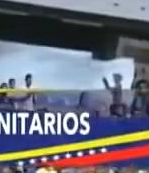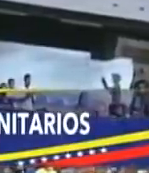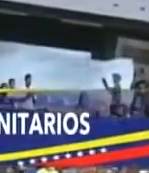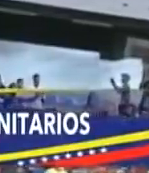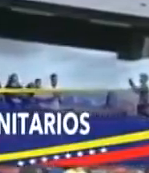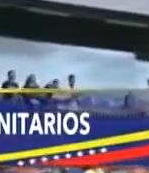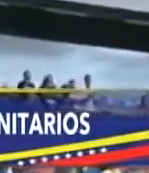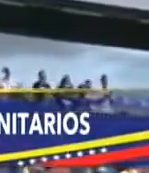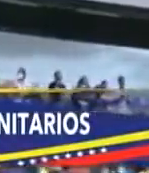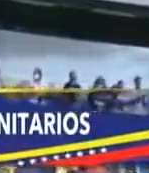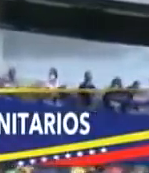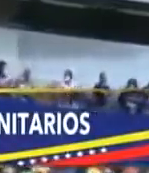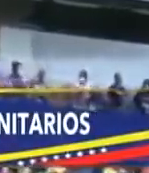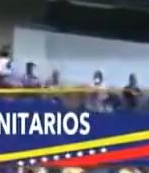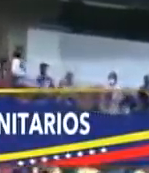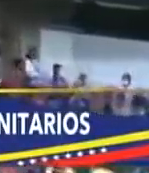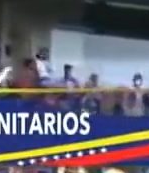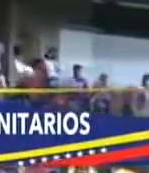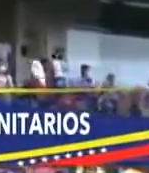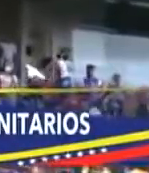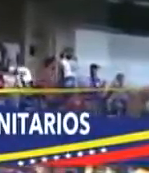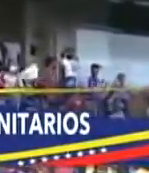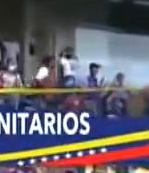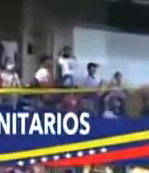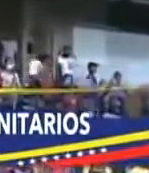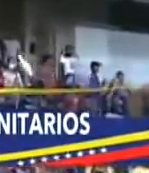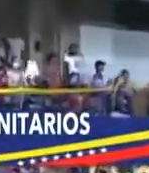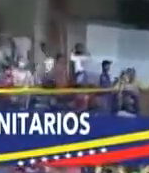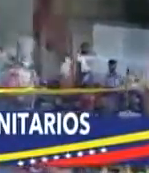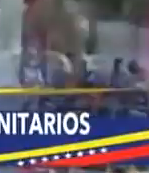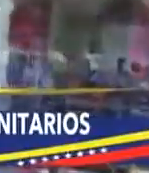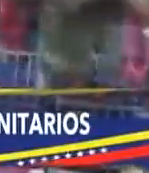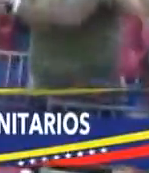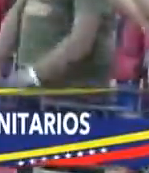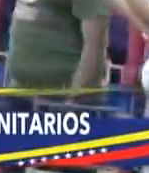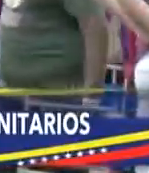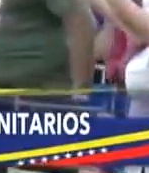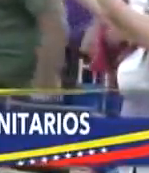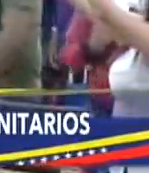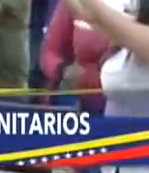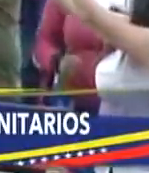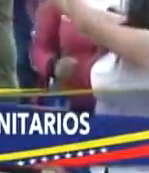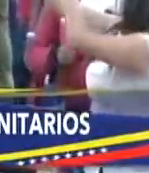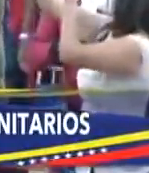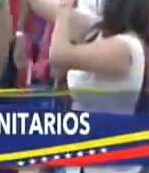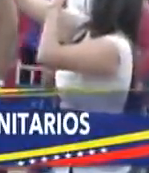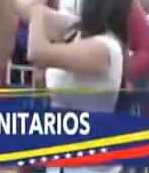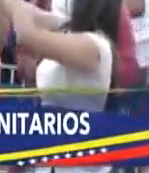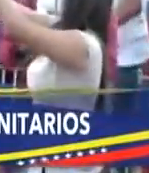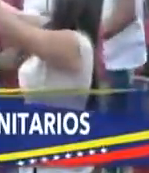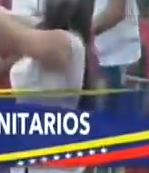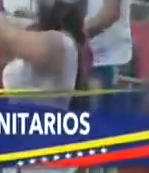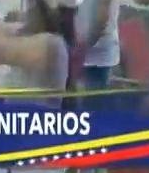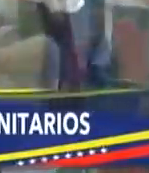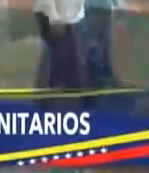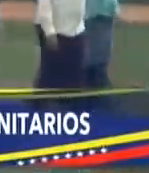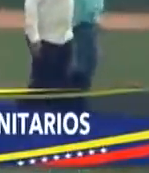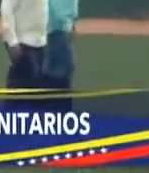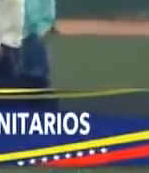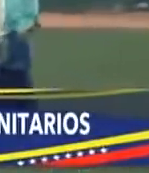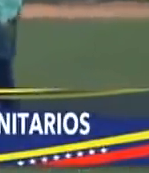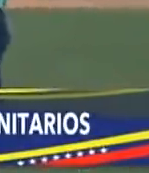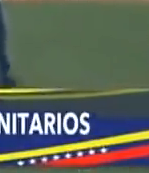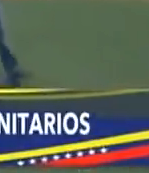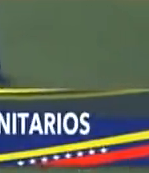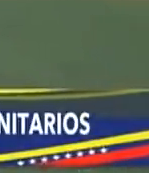poder popular de las 11 parroquias del estado La Guaira, que lo reciben con